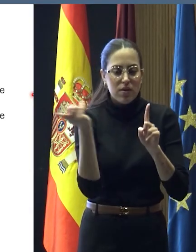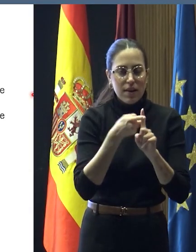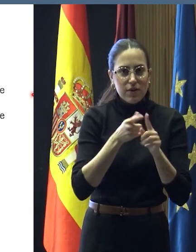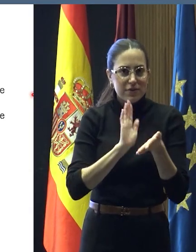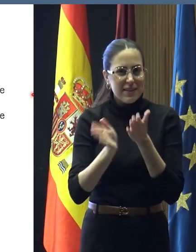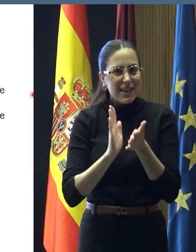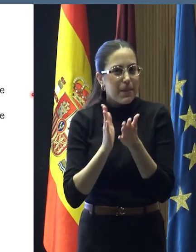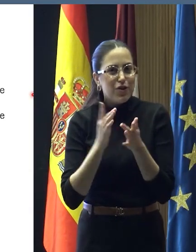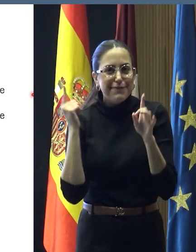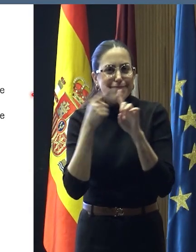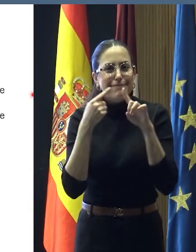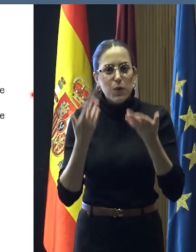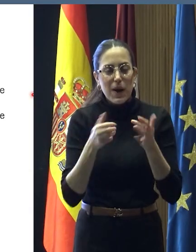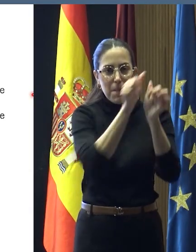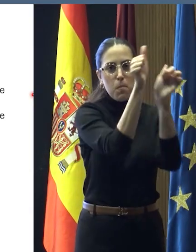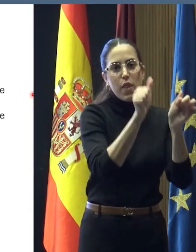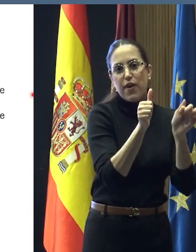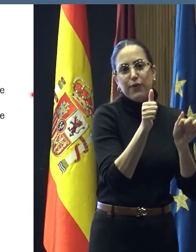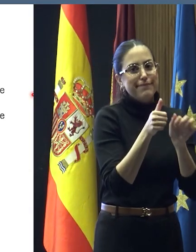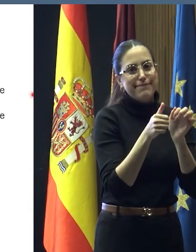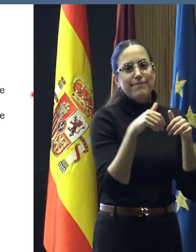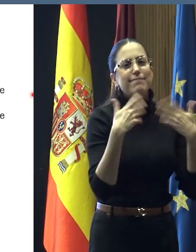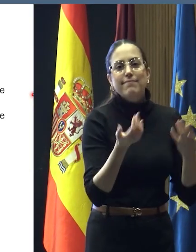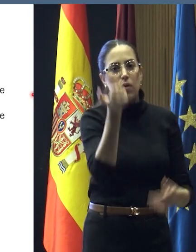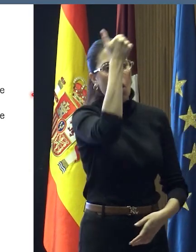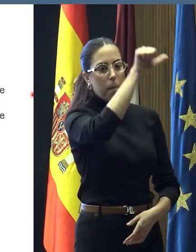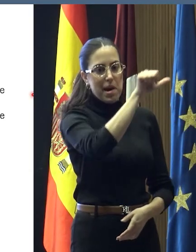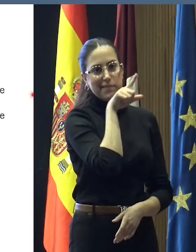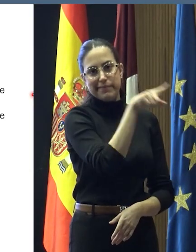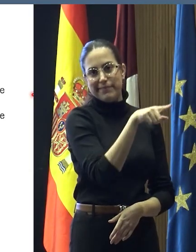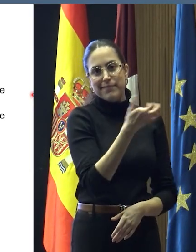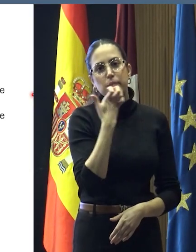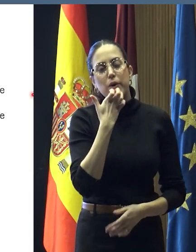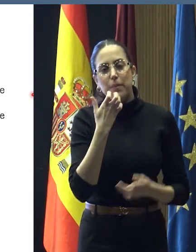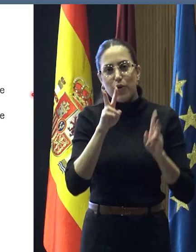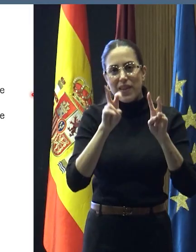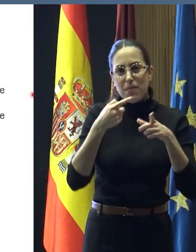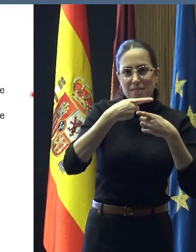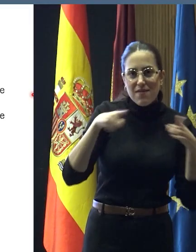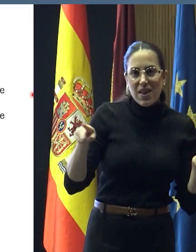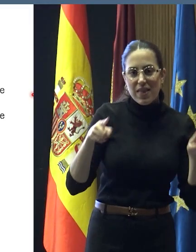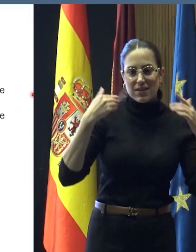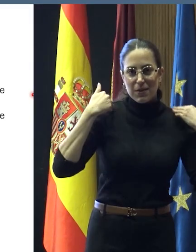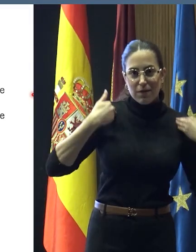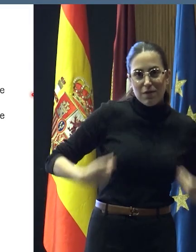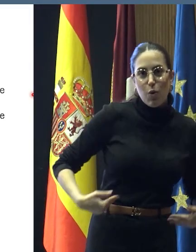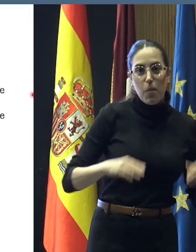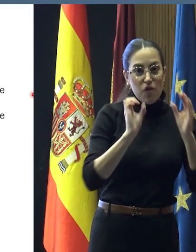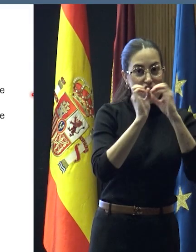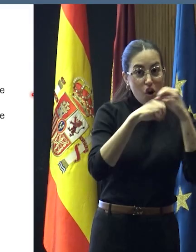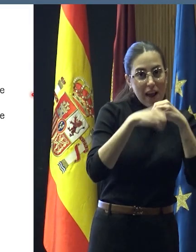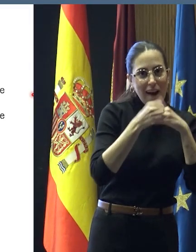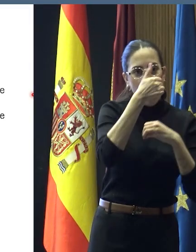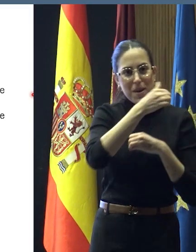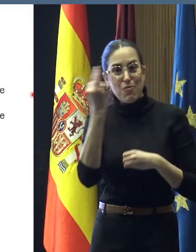se han basado en el modelo hombre sin tener en consideración las diferencias biológicas entre hombre